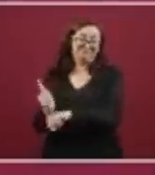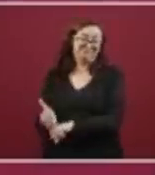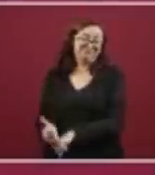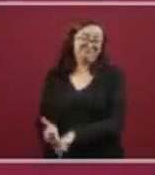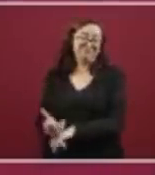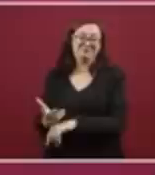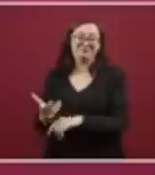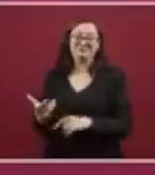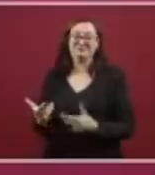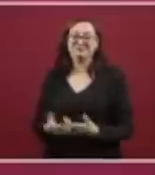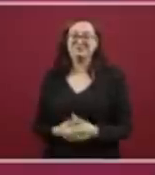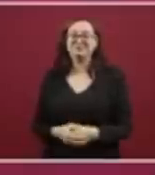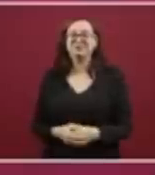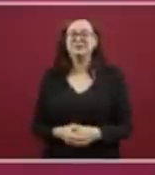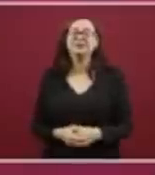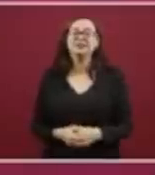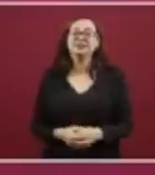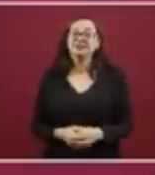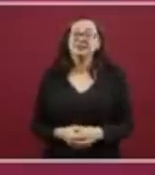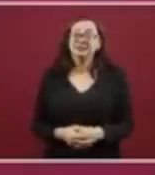no exactamente.